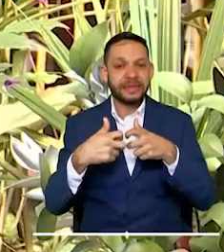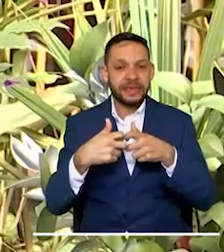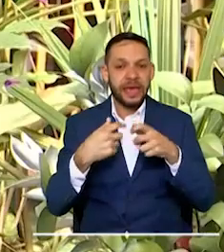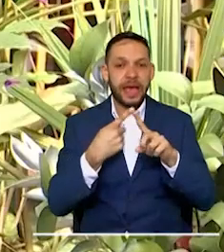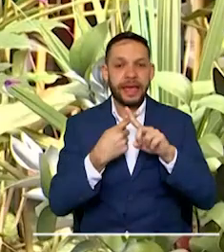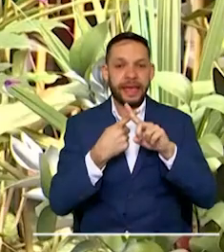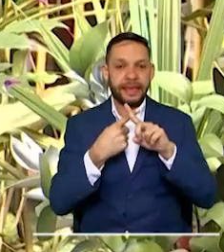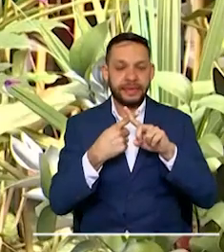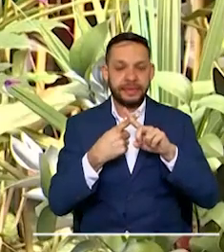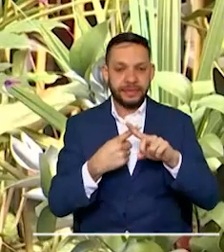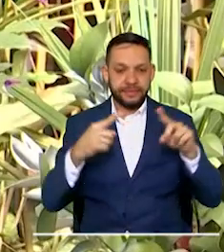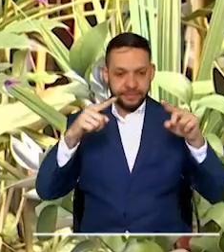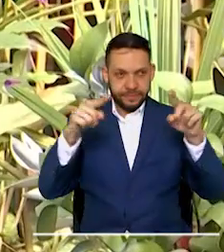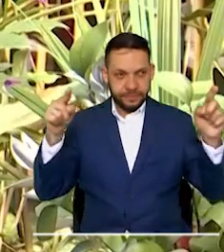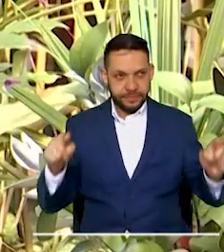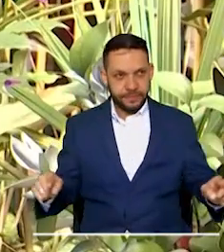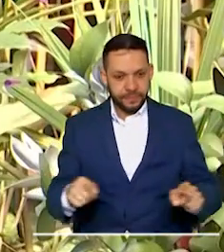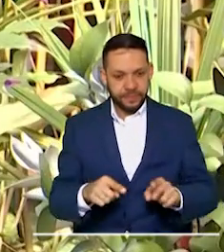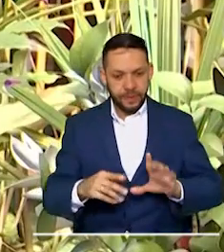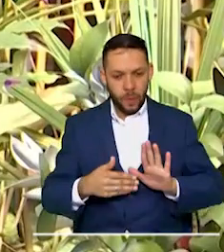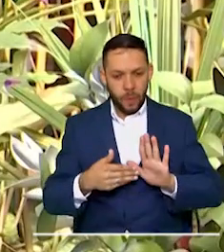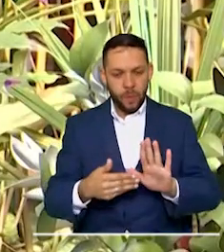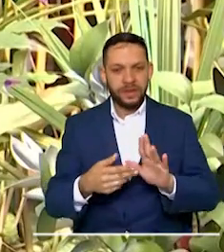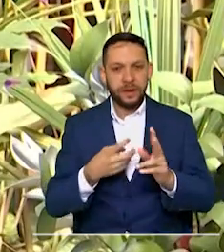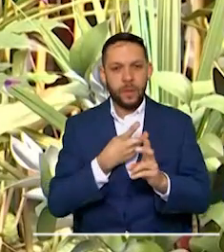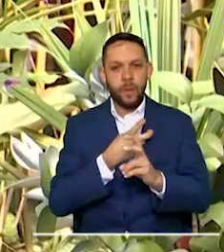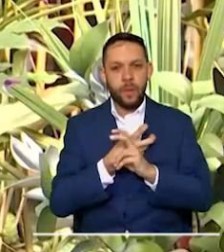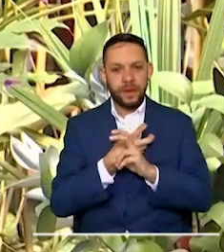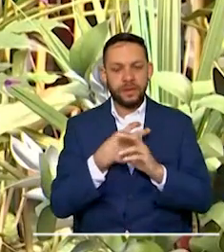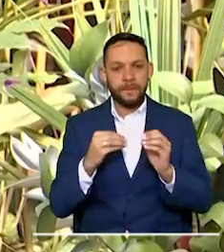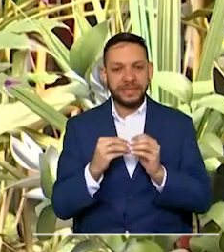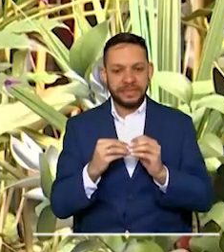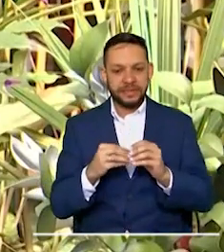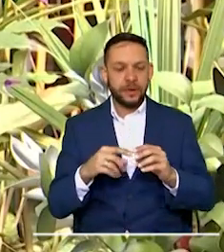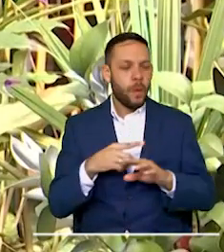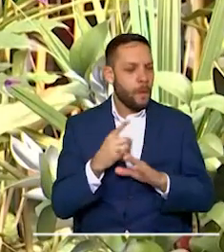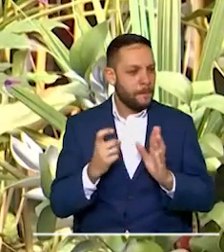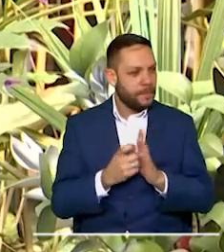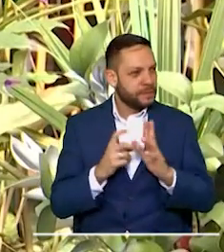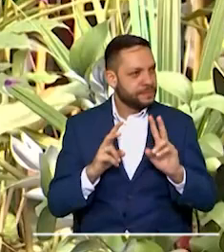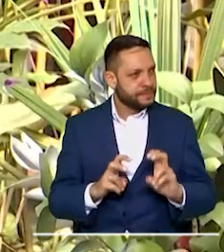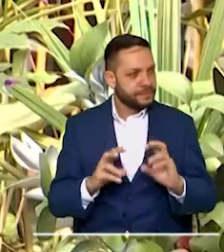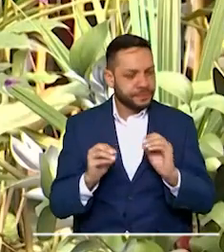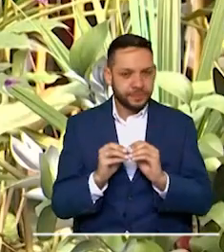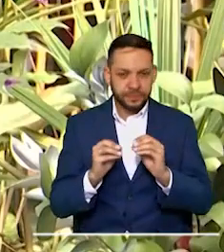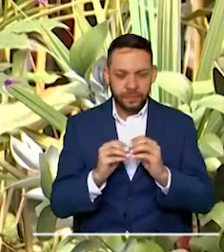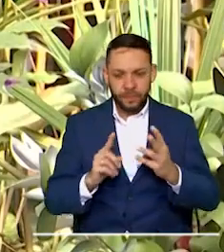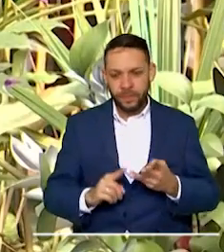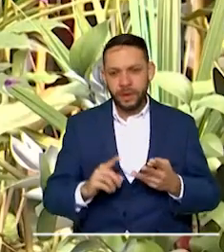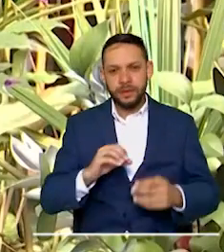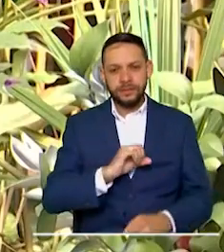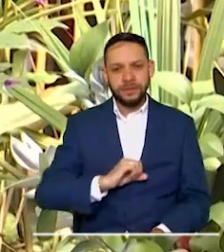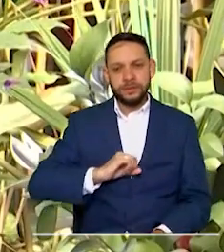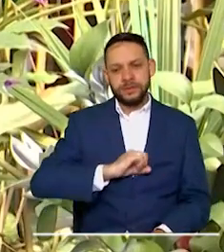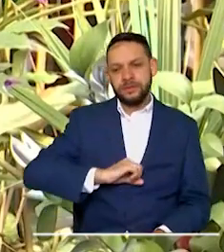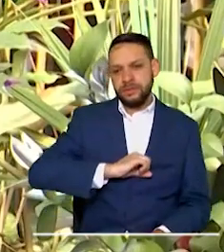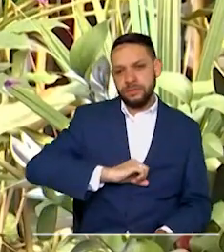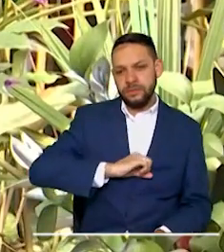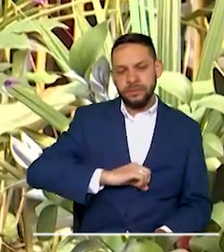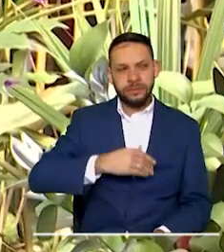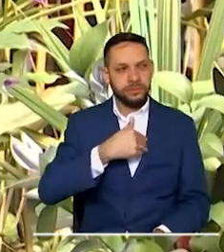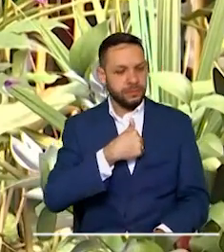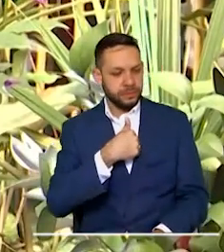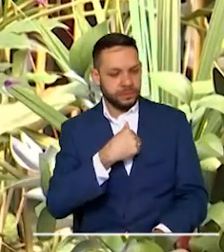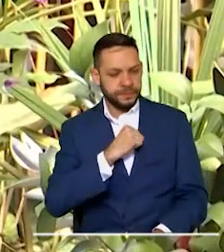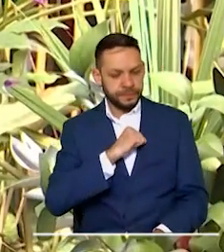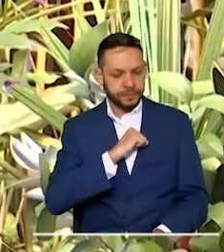empezar. La parte del corazón se puede estudiar con ecografía. Nosotros no, en el paquete